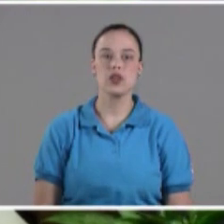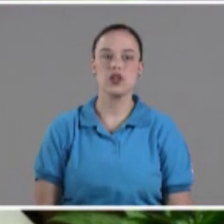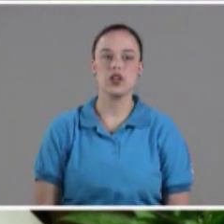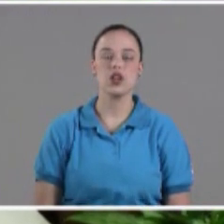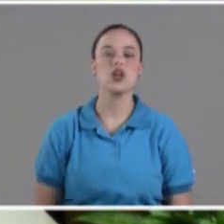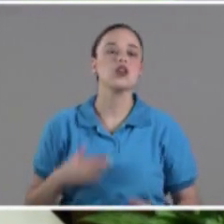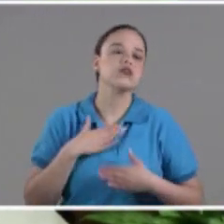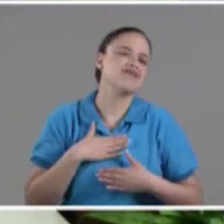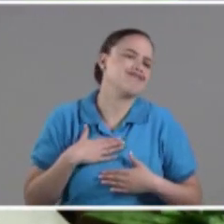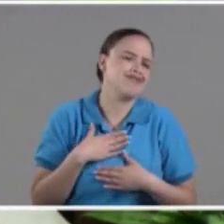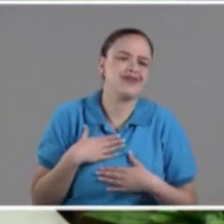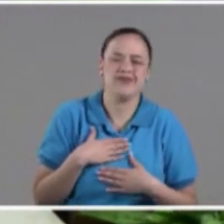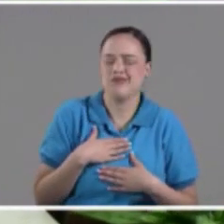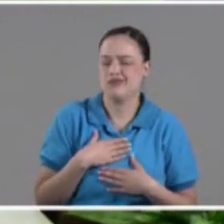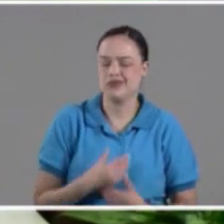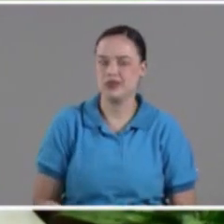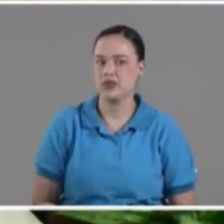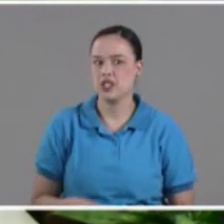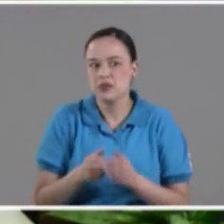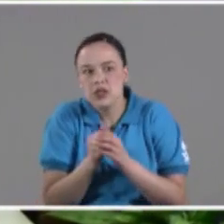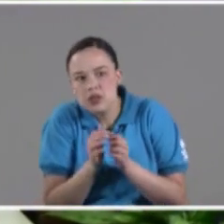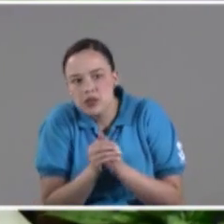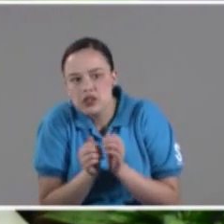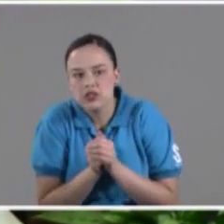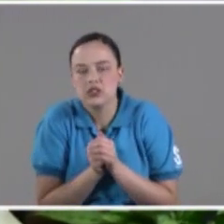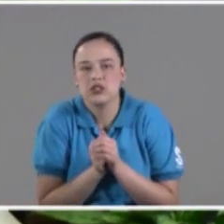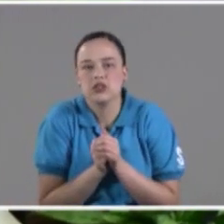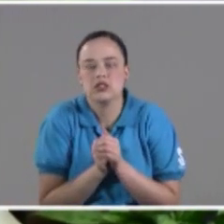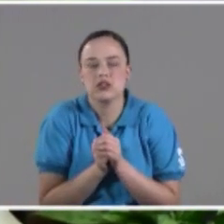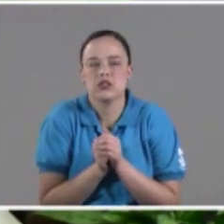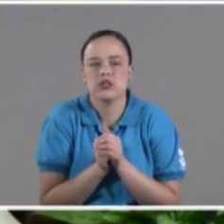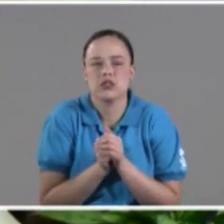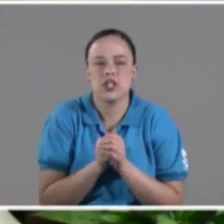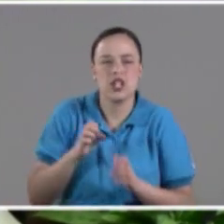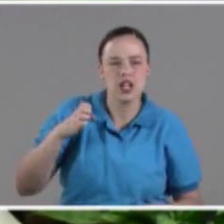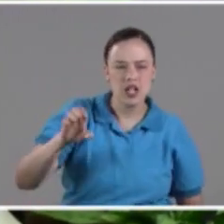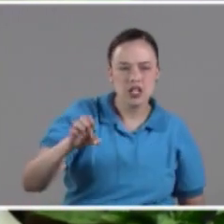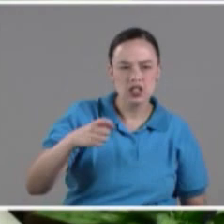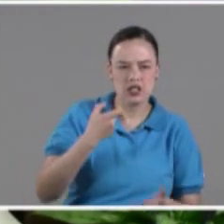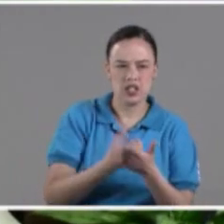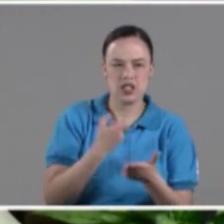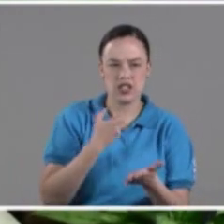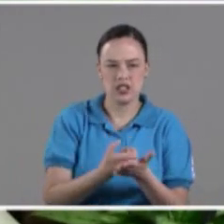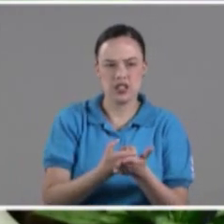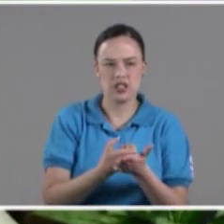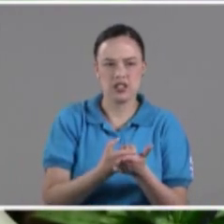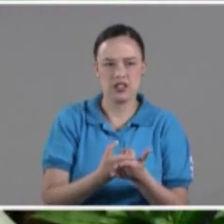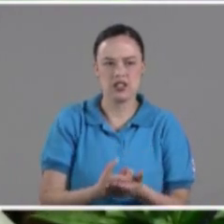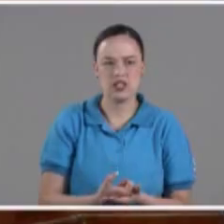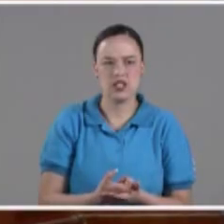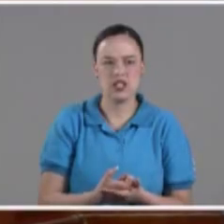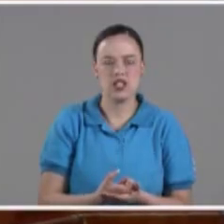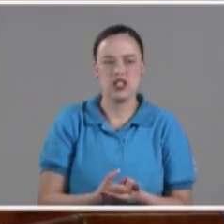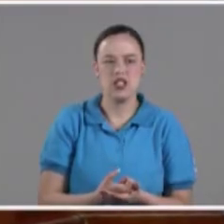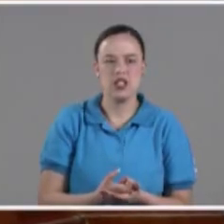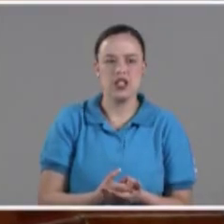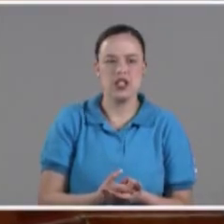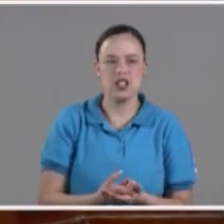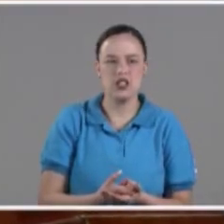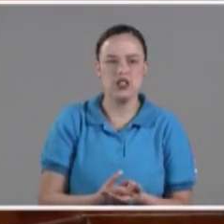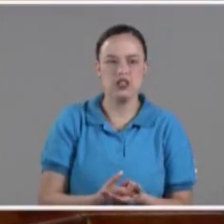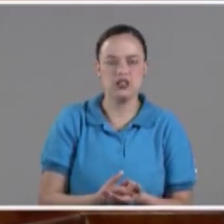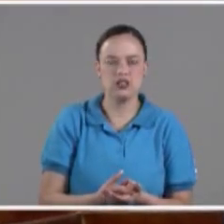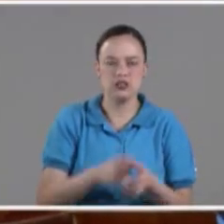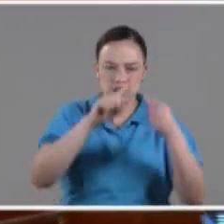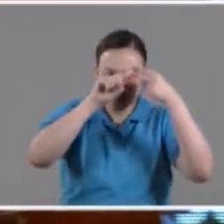los placeres las preocupaciones El engaño de la riquezas y El aguijón